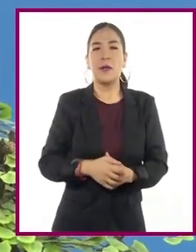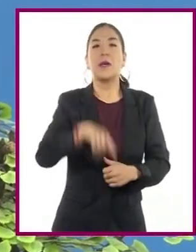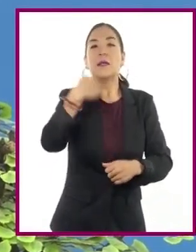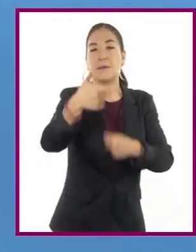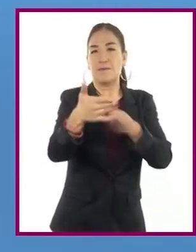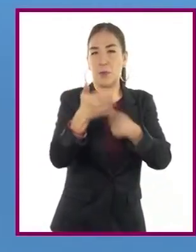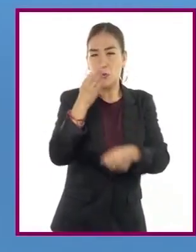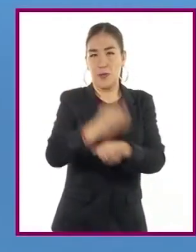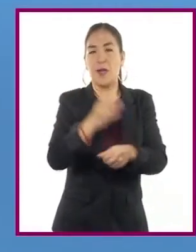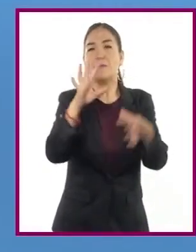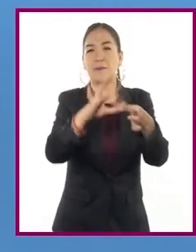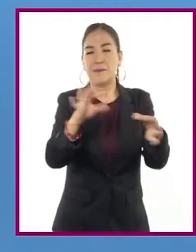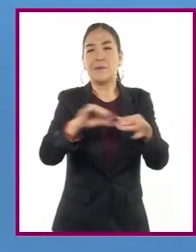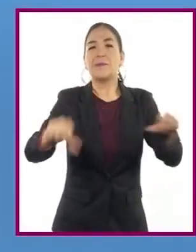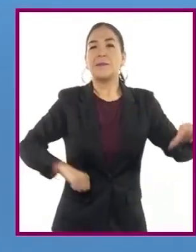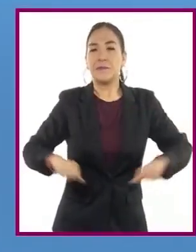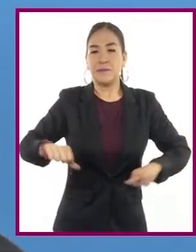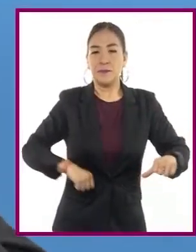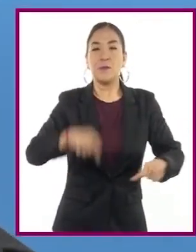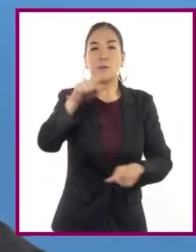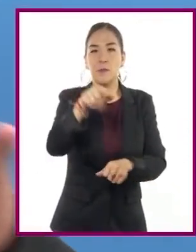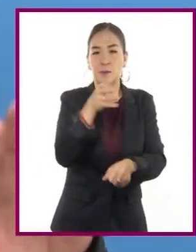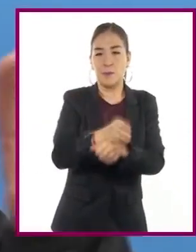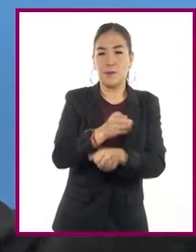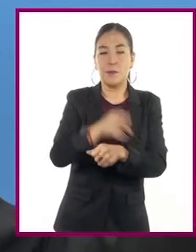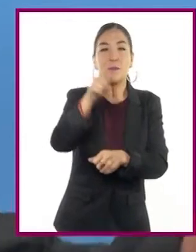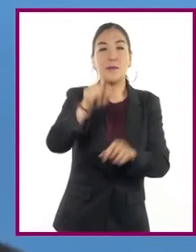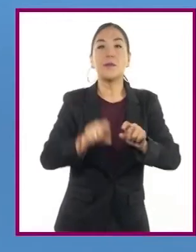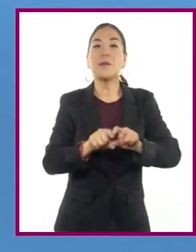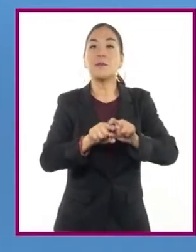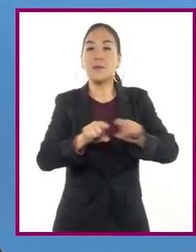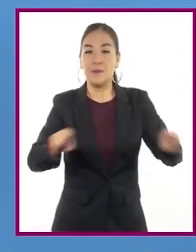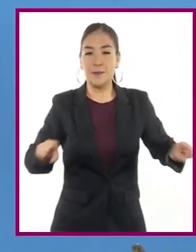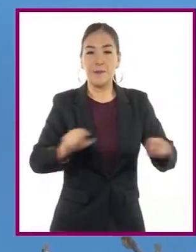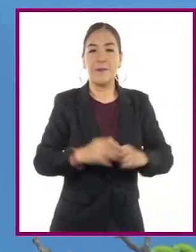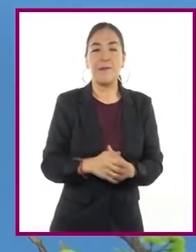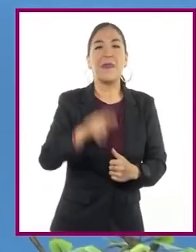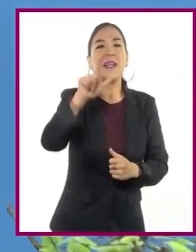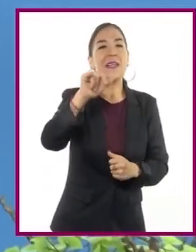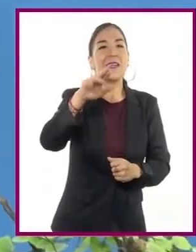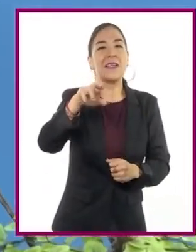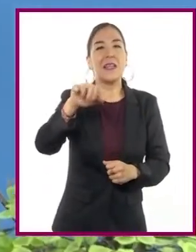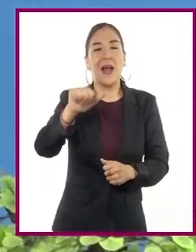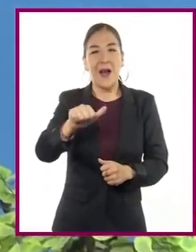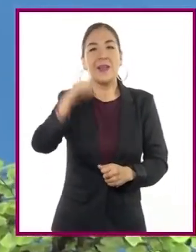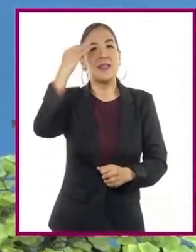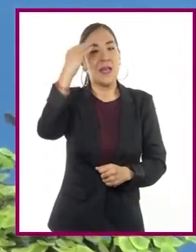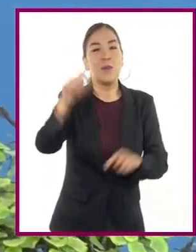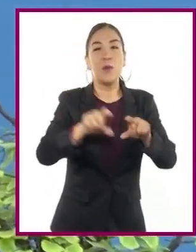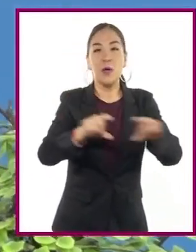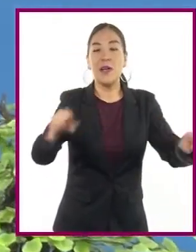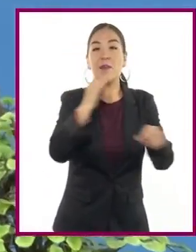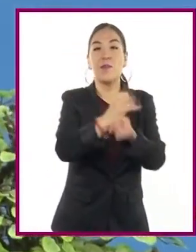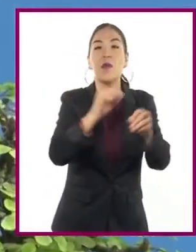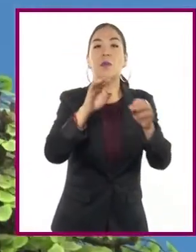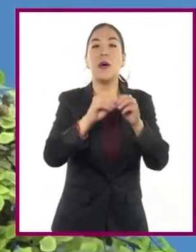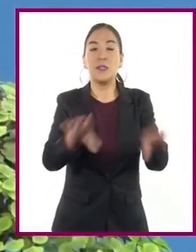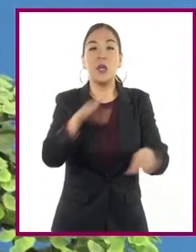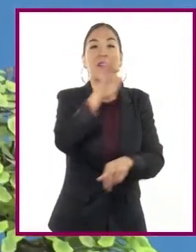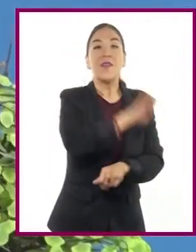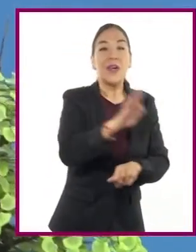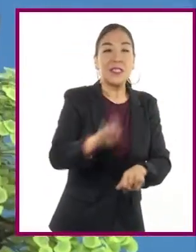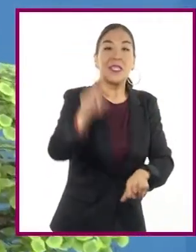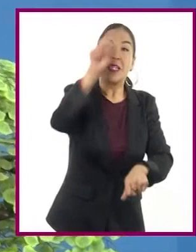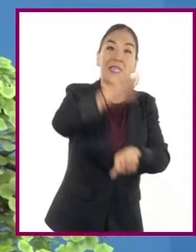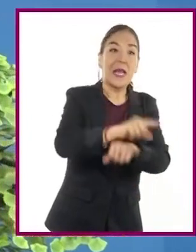siguiente actividad. Elaboren una línea de tiempo con la información que ofrece el video, pero solo con